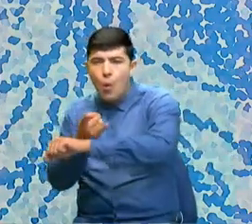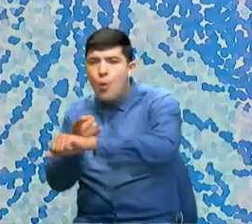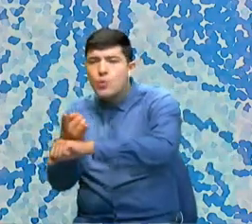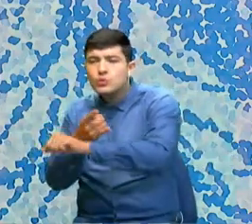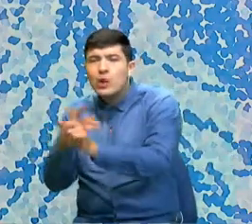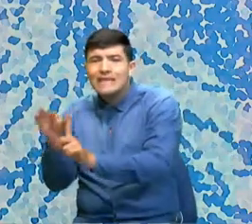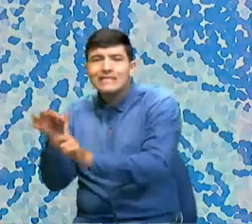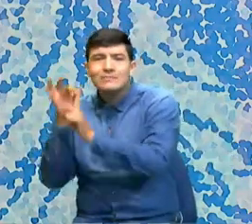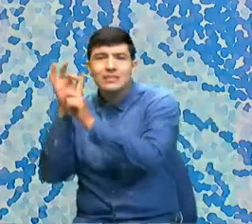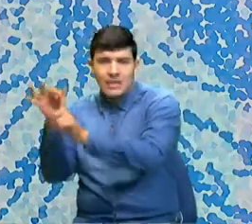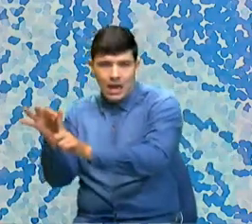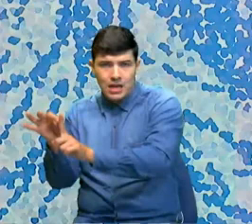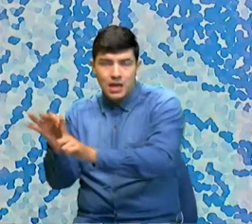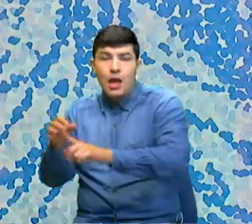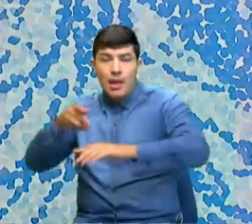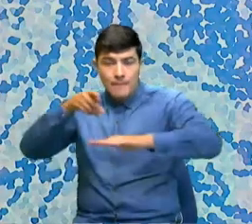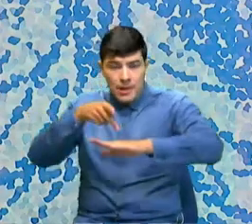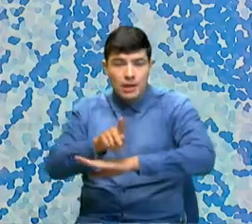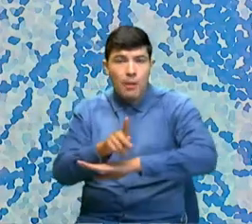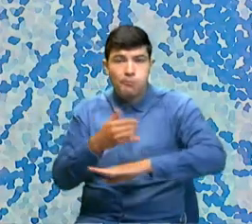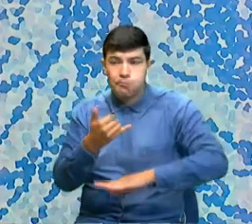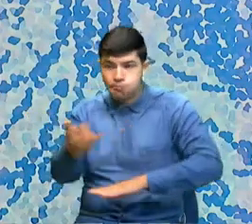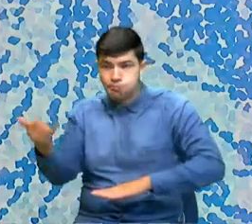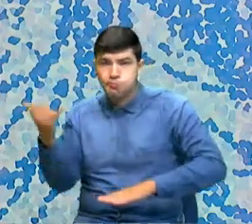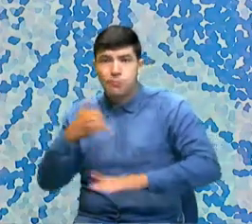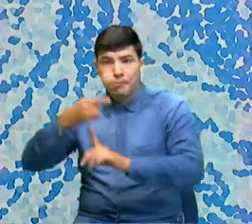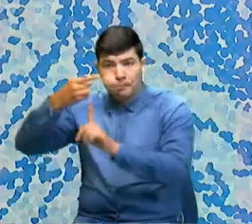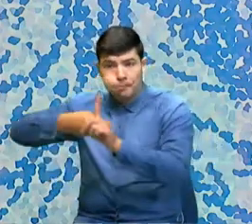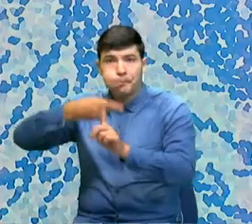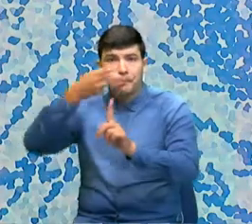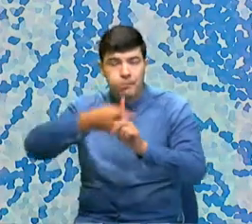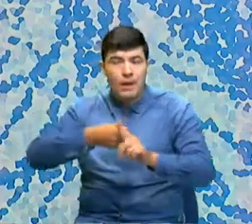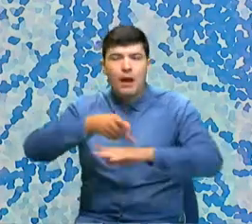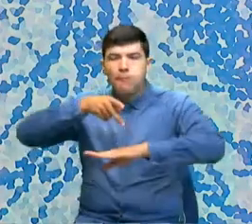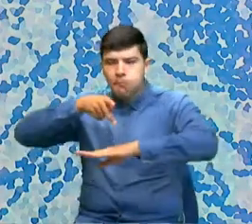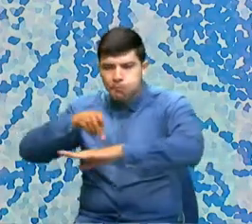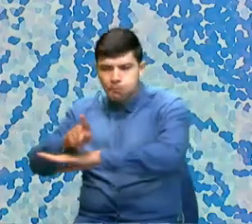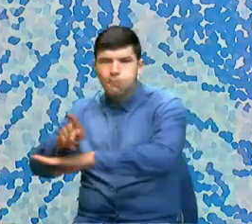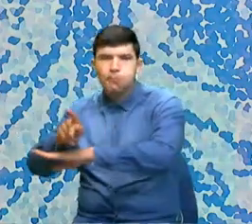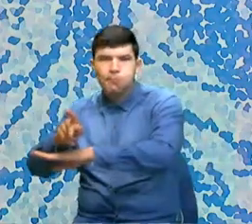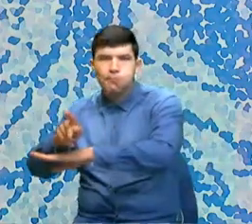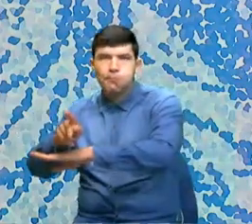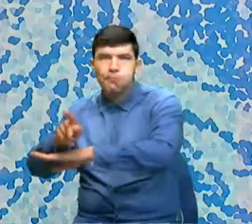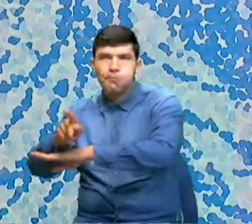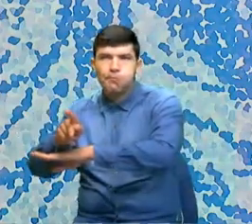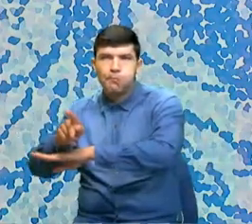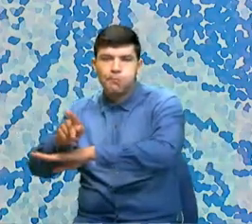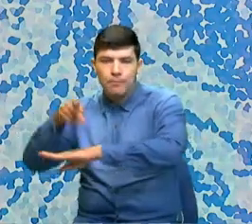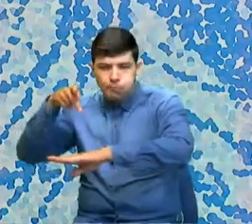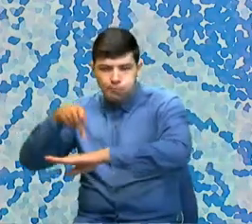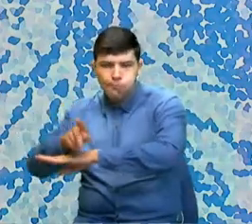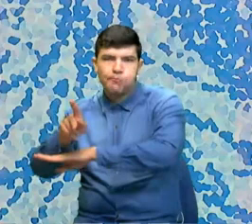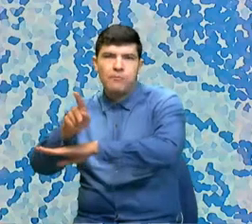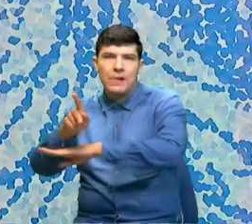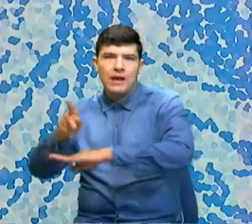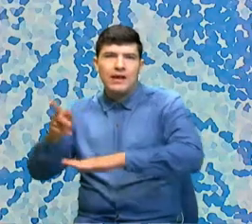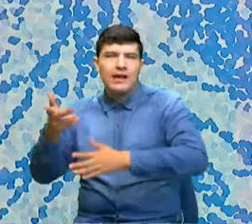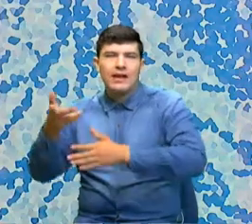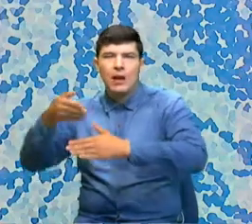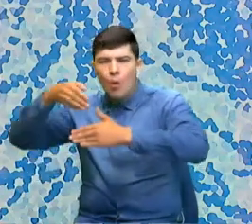de uso exclusivo. Sí. Existen parqueaderos de rentabilidad y parqueaderos de carga urbanística.